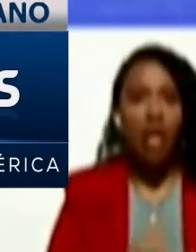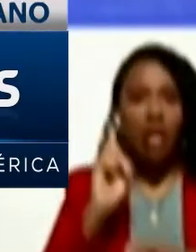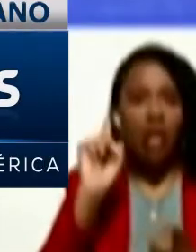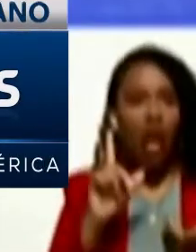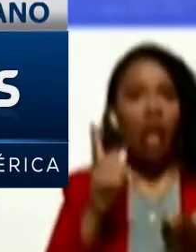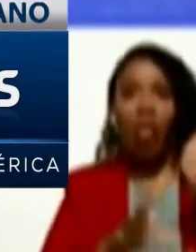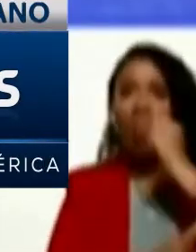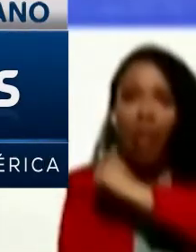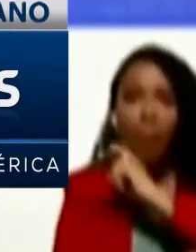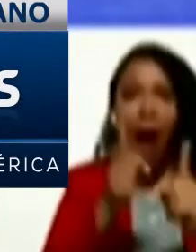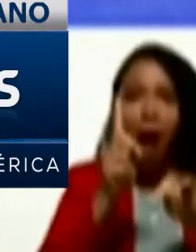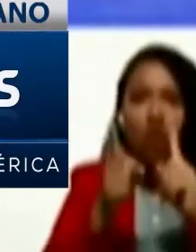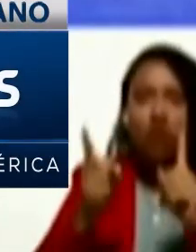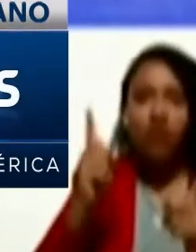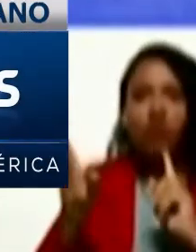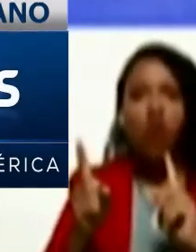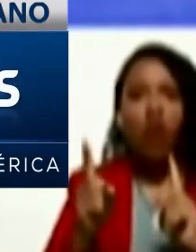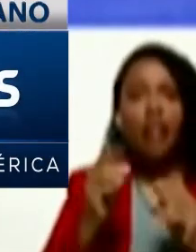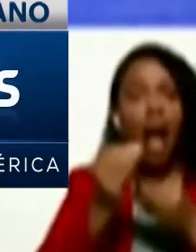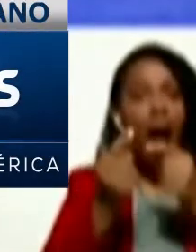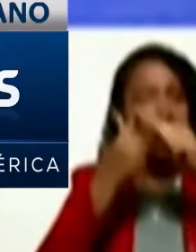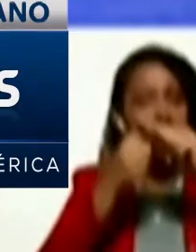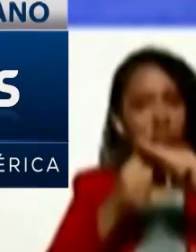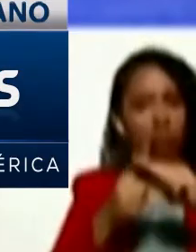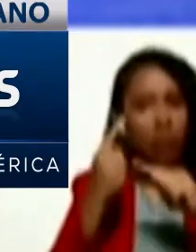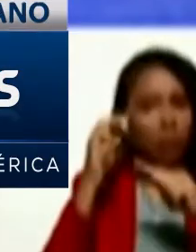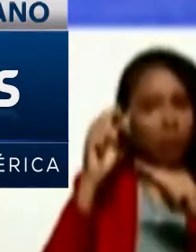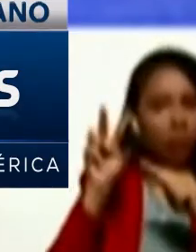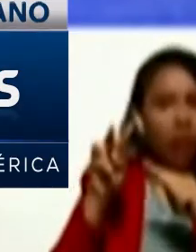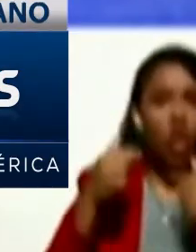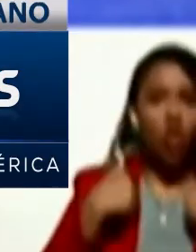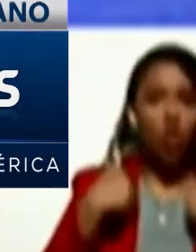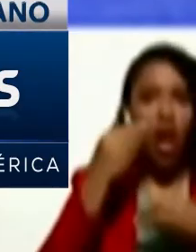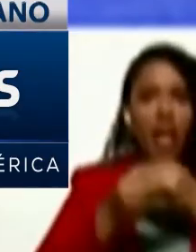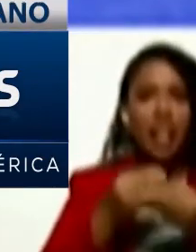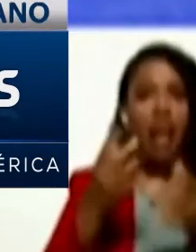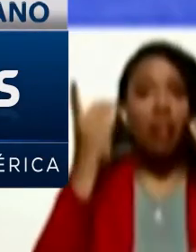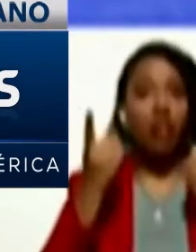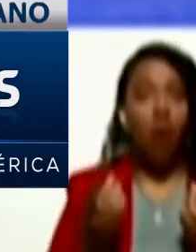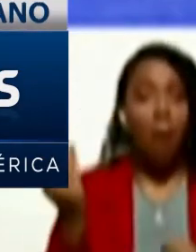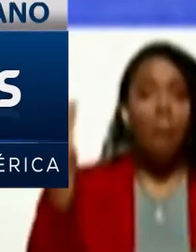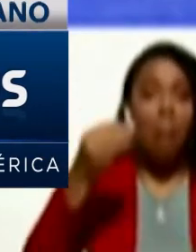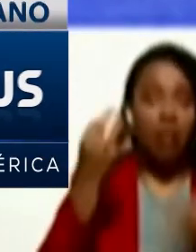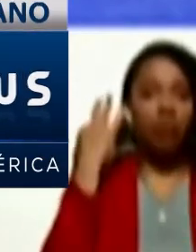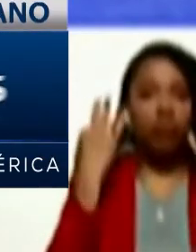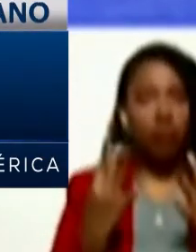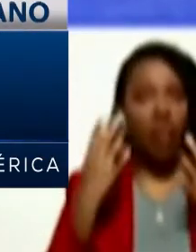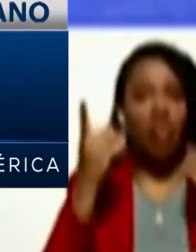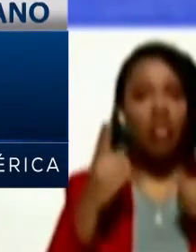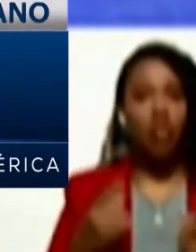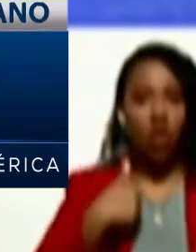emboscadas que se calculan, me hicieron tomar la decisión, creo, más correcta y justa